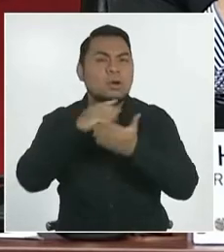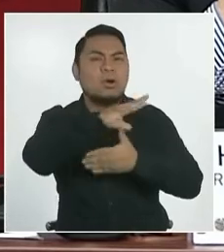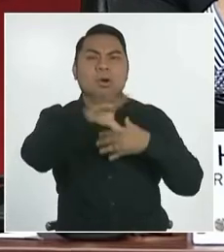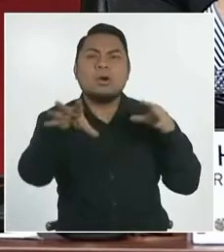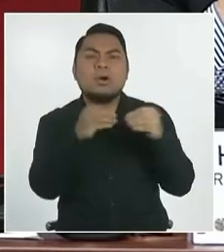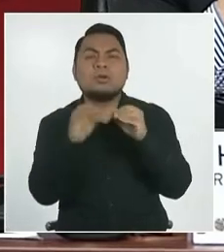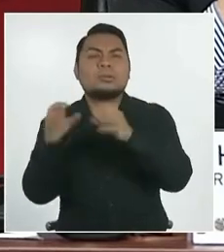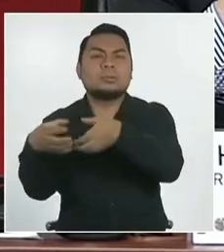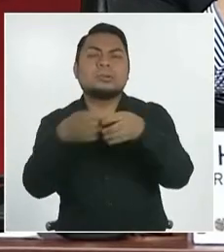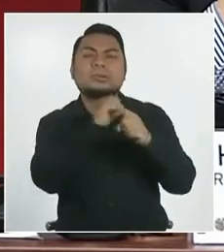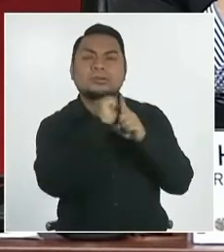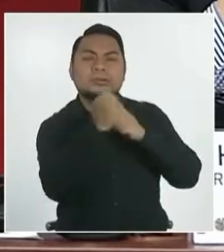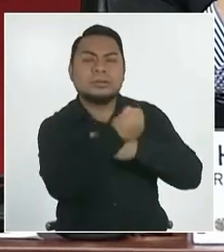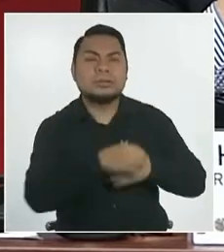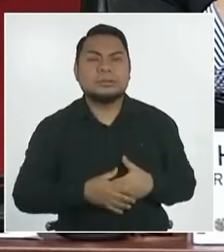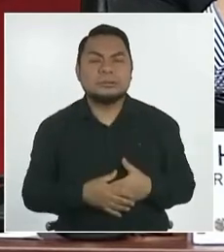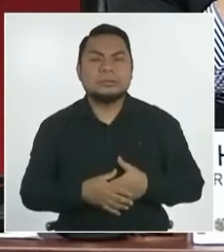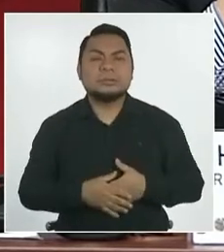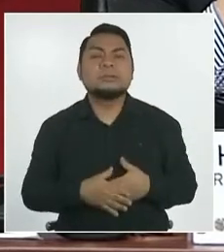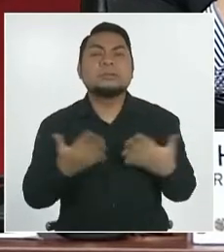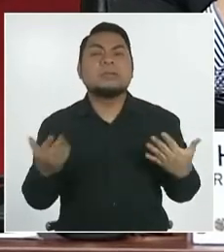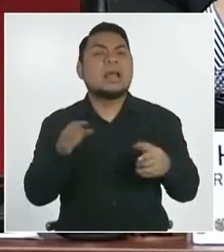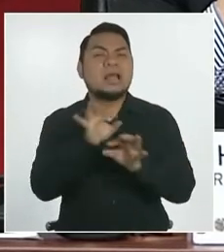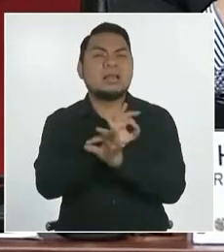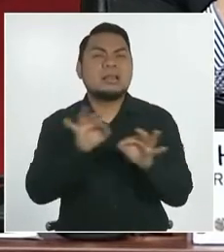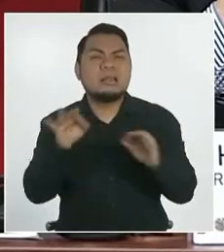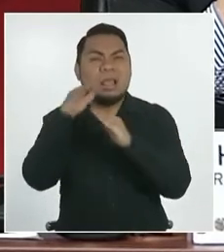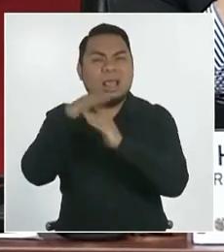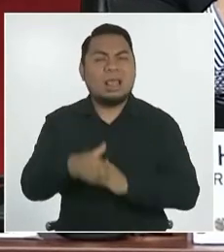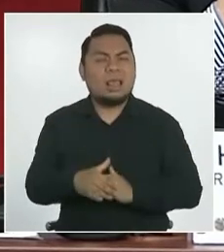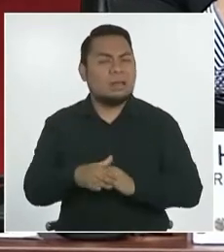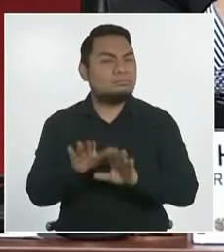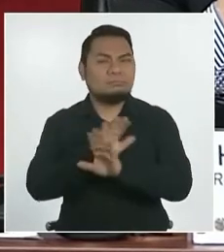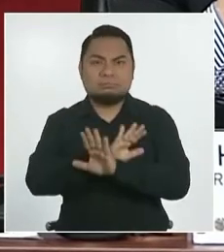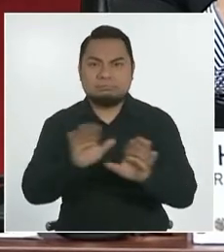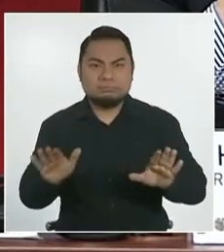los sectores de la sociedad, sin ningún tipo de discriminación,